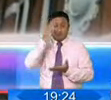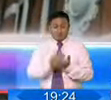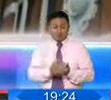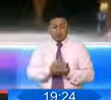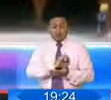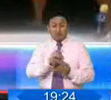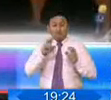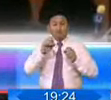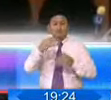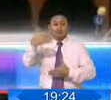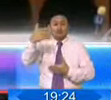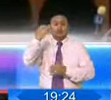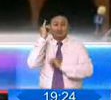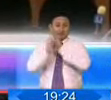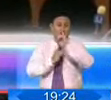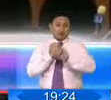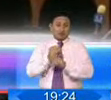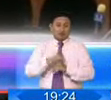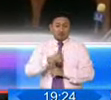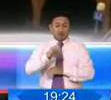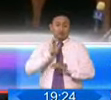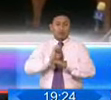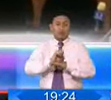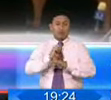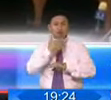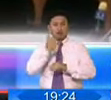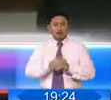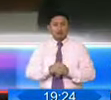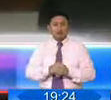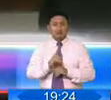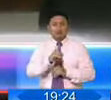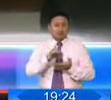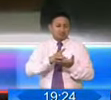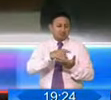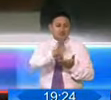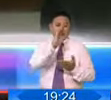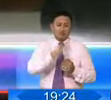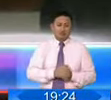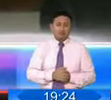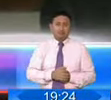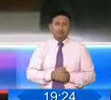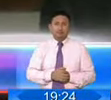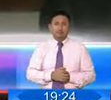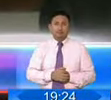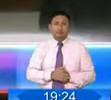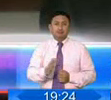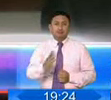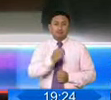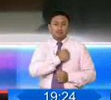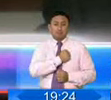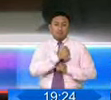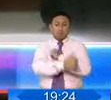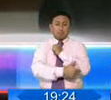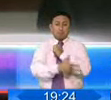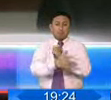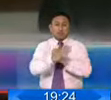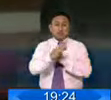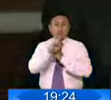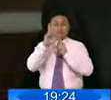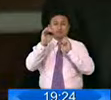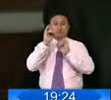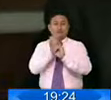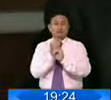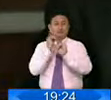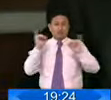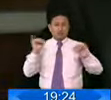asuntos de política internacional, el país debería retirarle el asilo. El asilo es facultativo de un país, es un acto soberano que